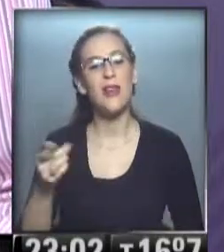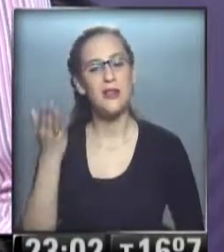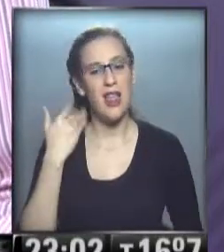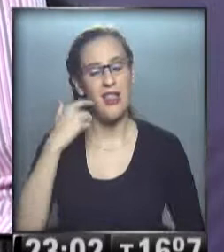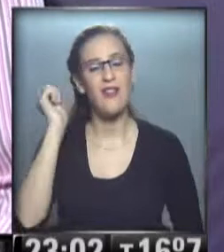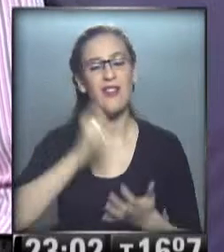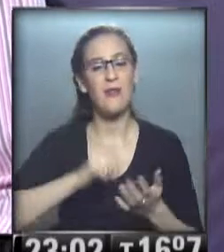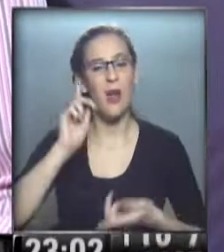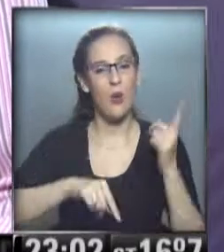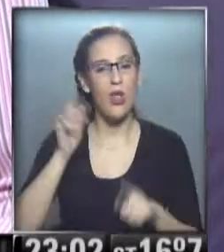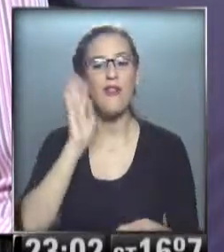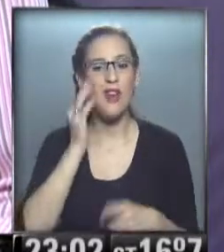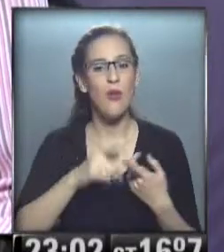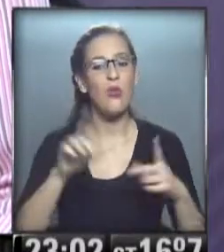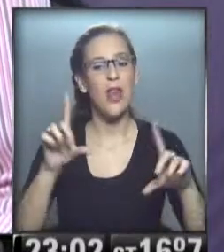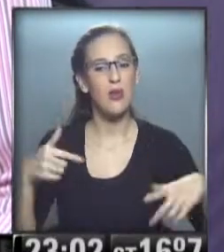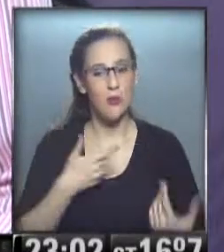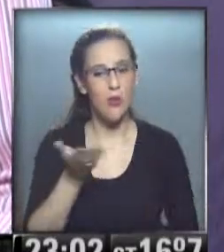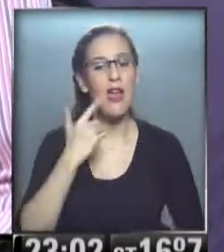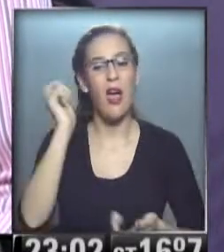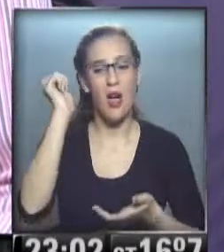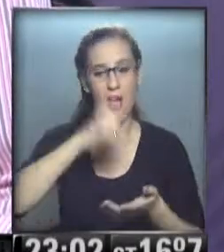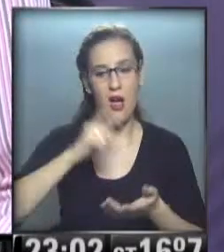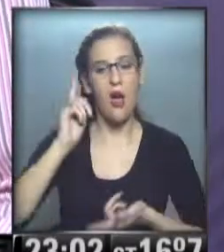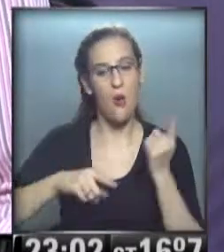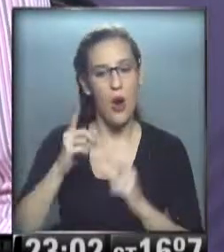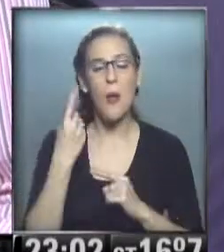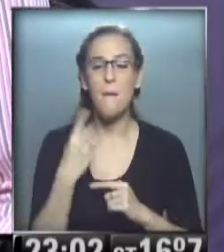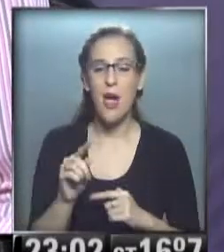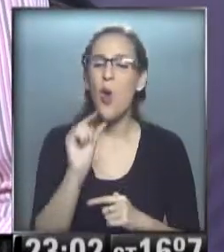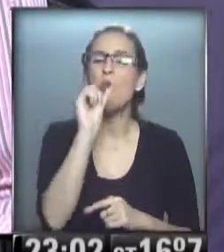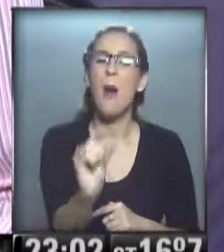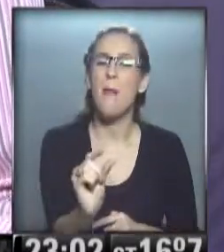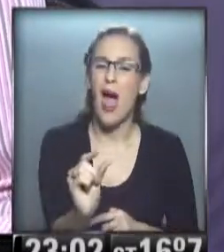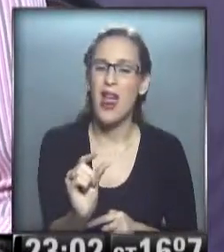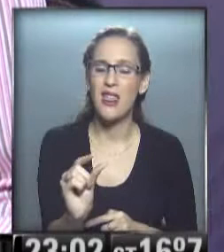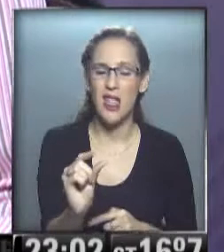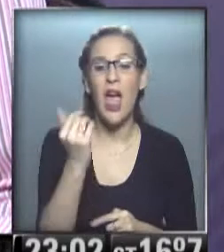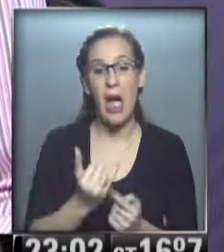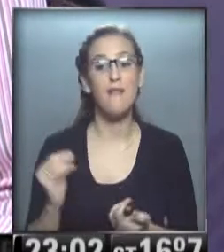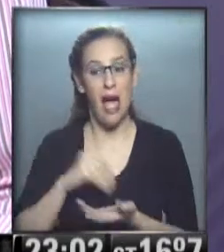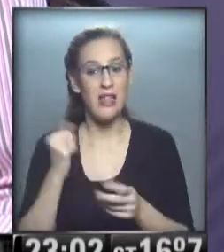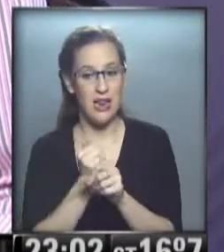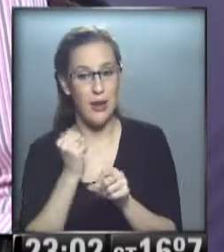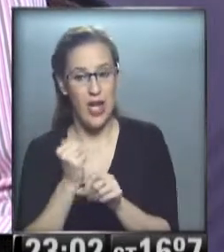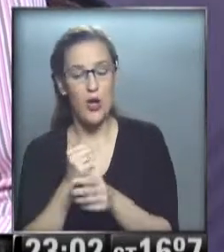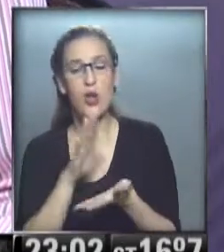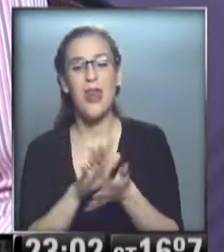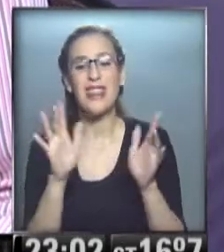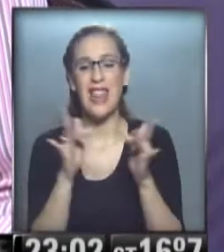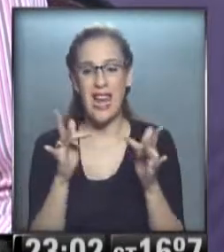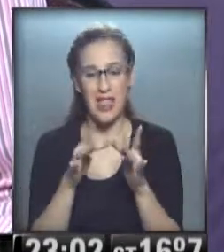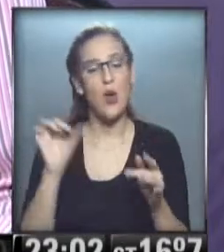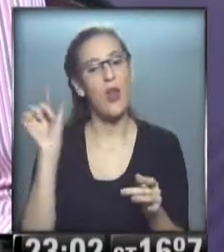un convenio entre Facebook y la televisión pública, pero es solamente una parte de todo lo que se está haciendo desde la televisión pública en las redes sociales. Te cuento más